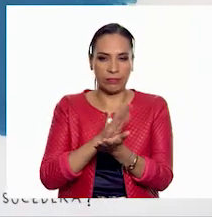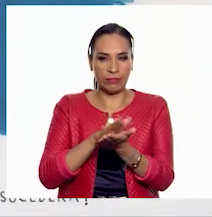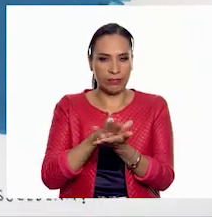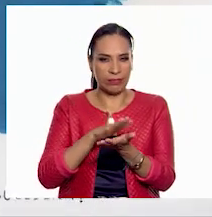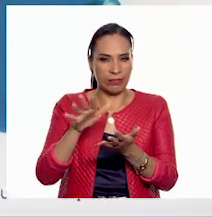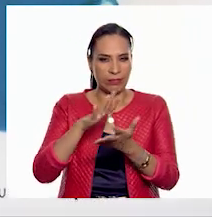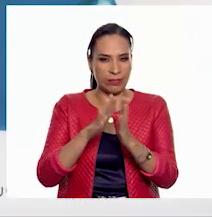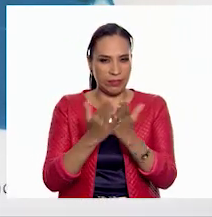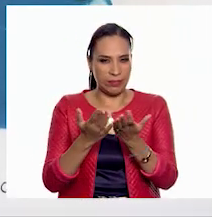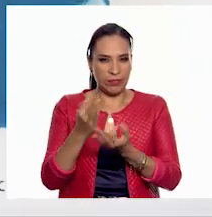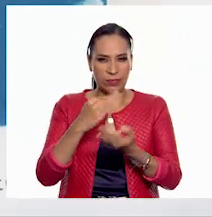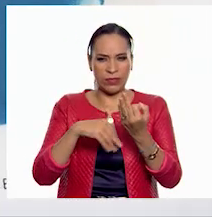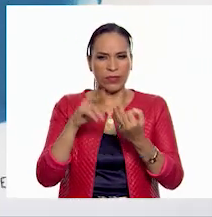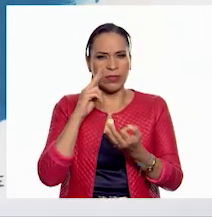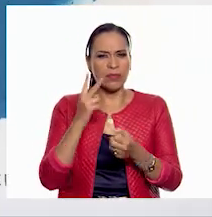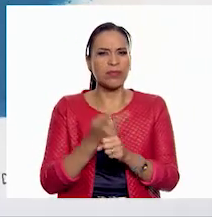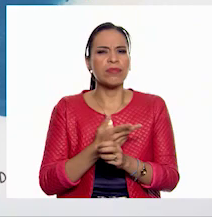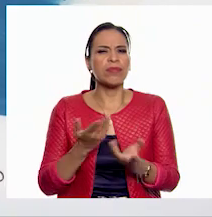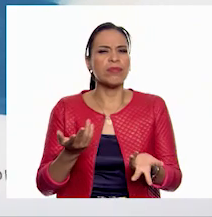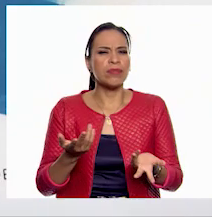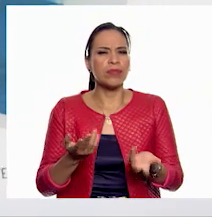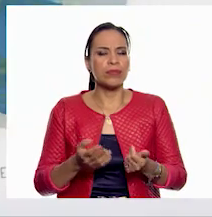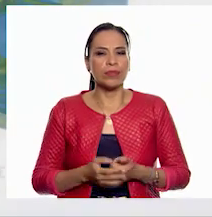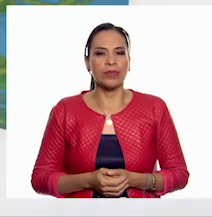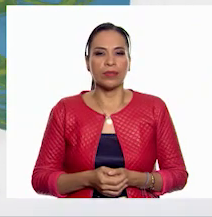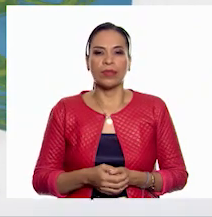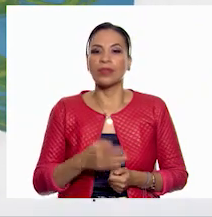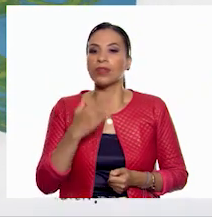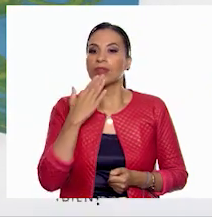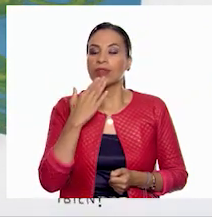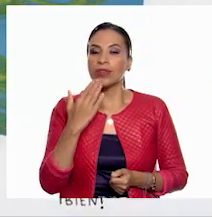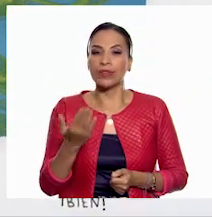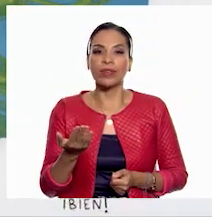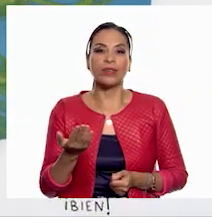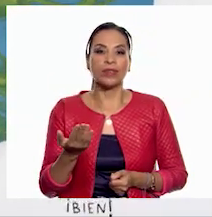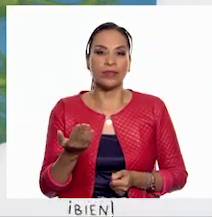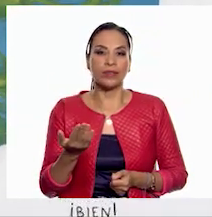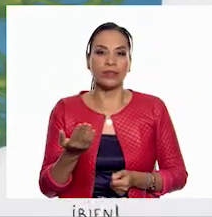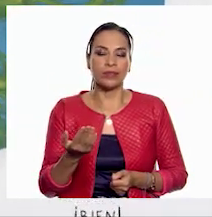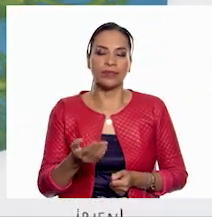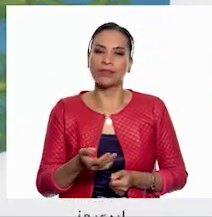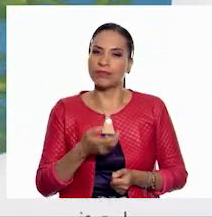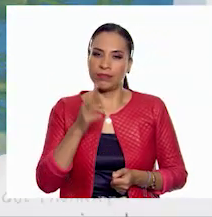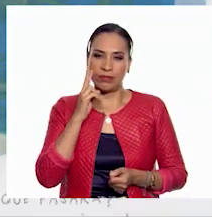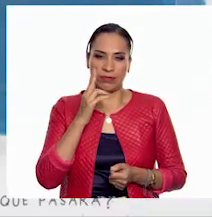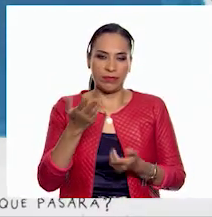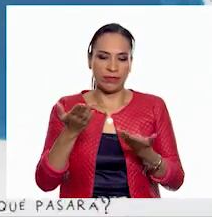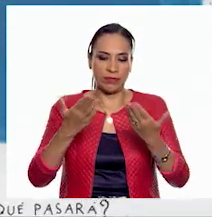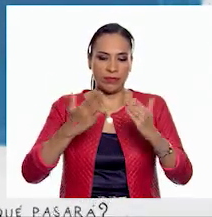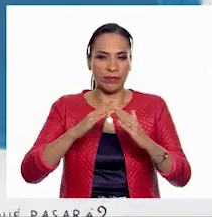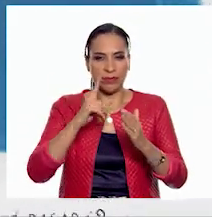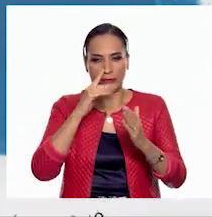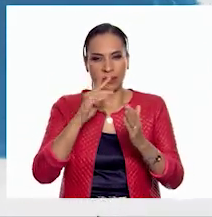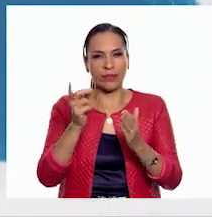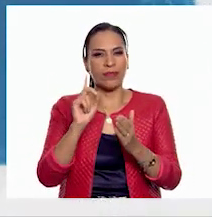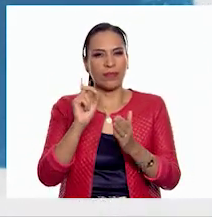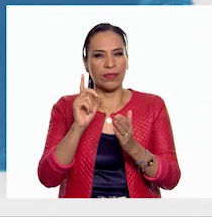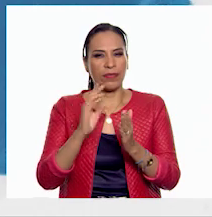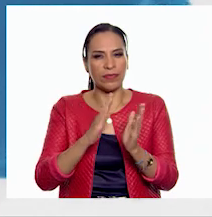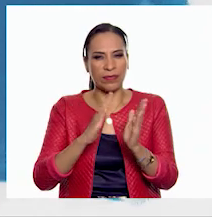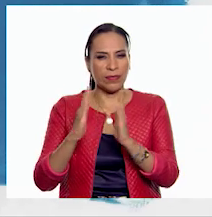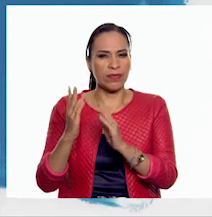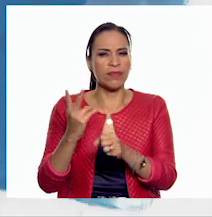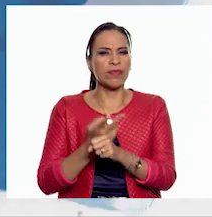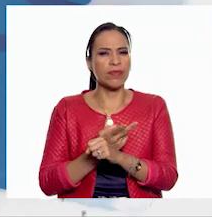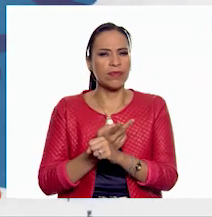todos lados, ¿qué sucederá? ¡Bien! Si inclinas el libro hacia la derecha, ¿qué